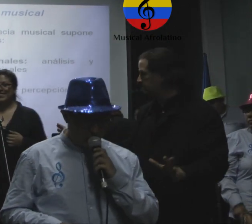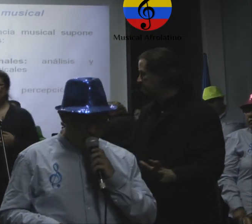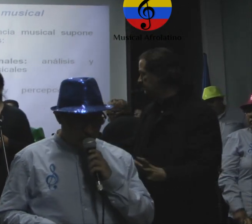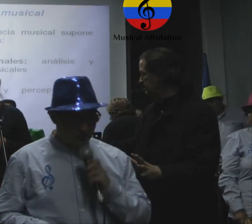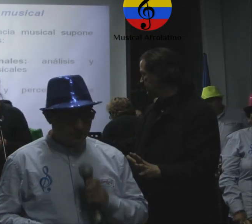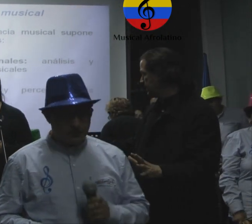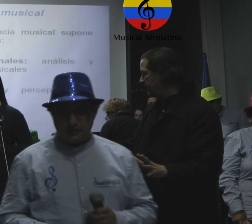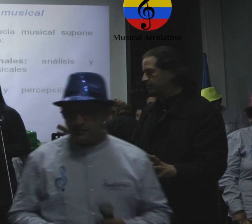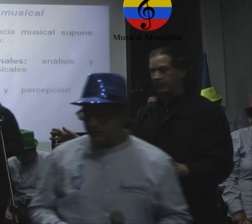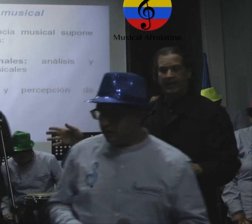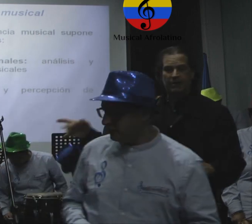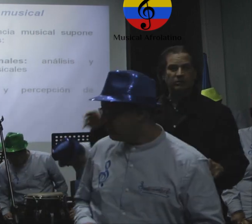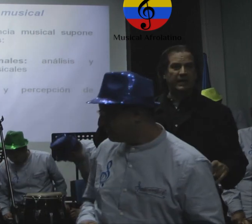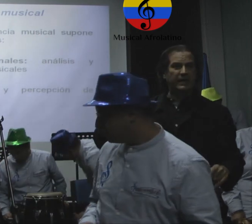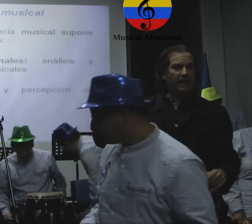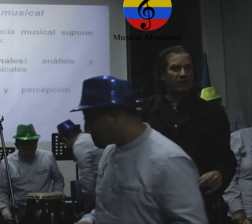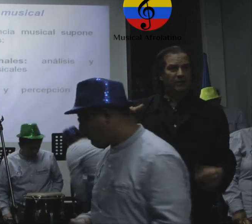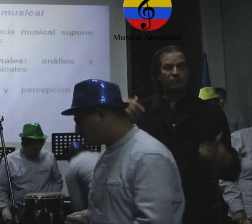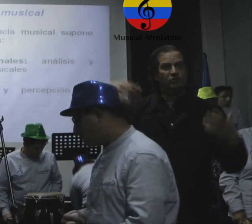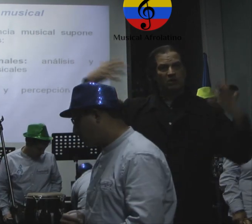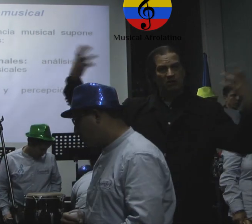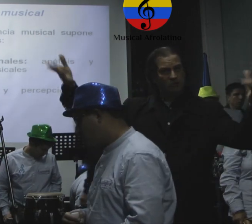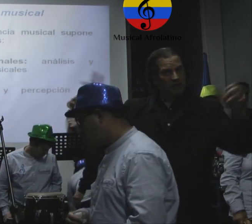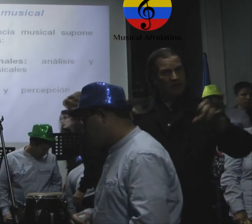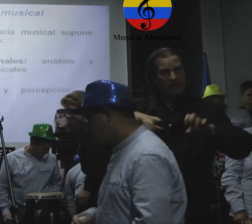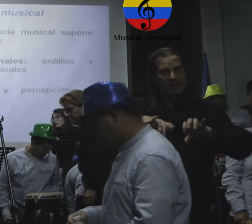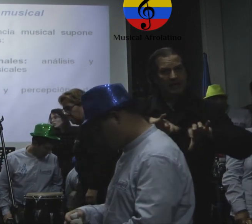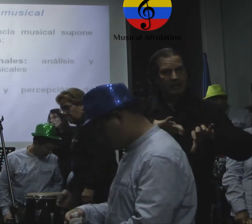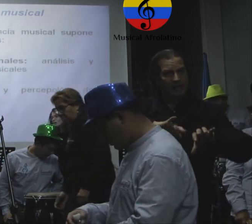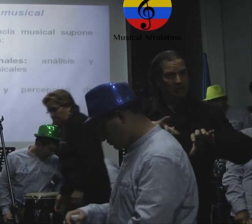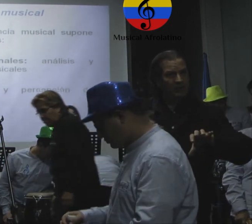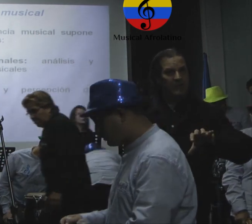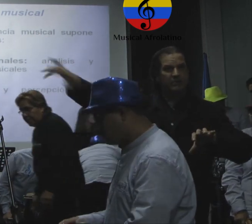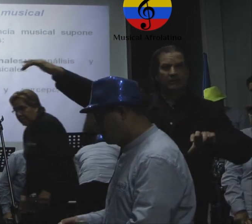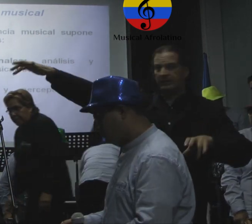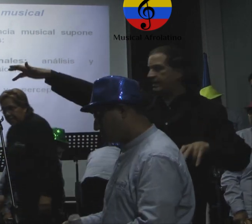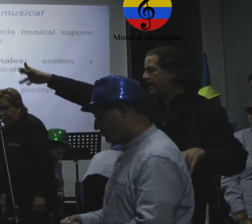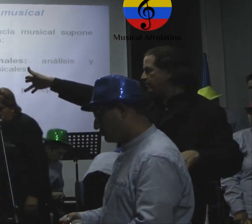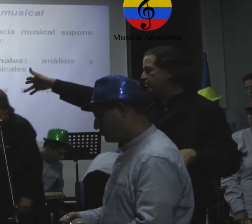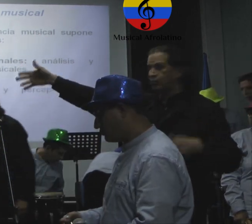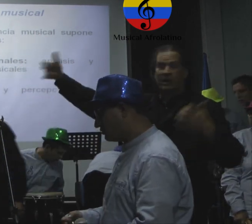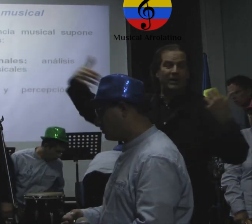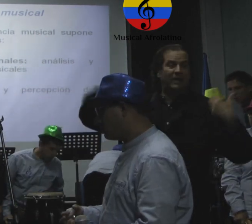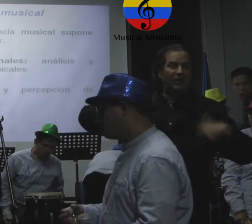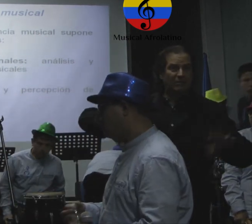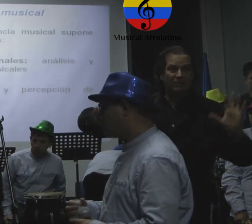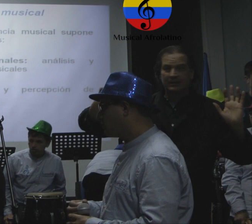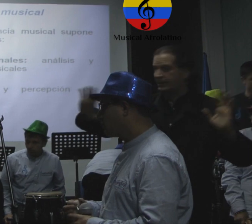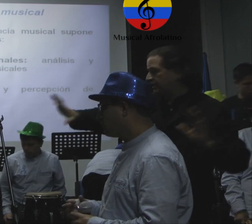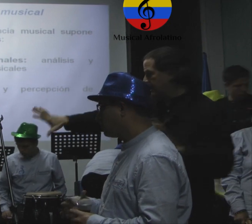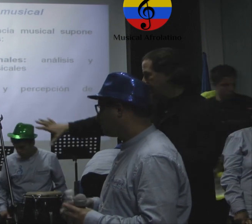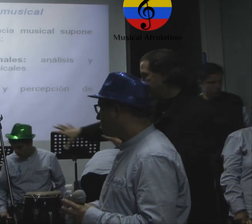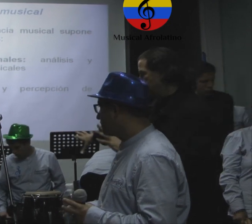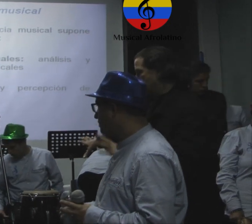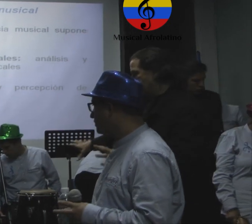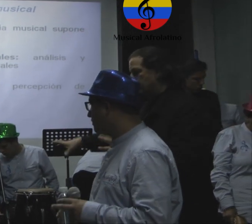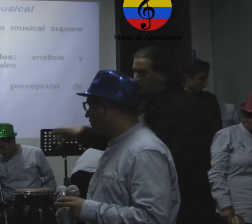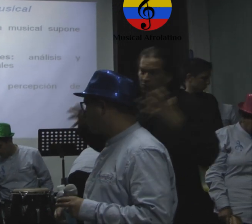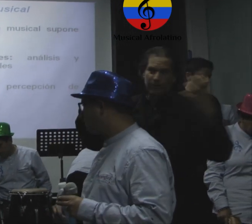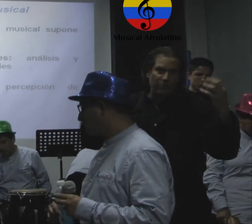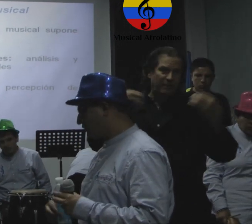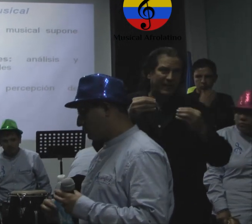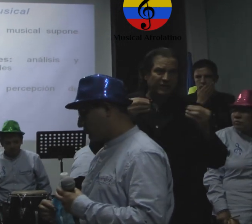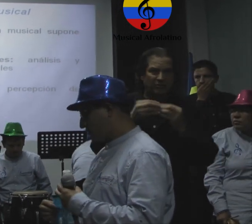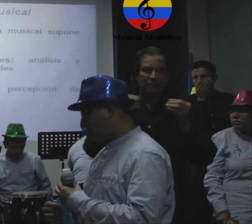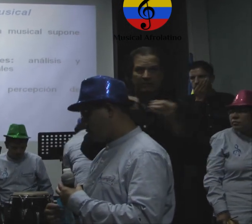Este grupo no era así. Esto era con teclado, de un chico que tocaba las melodías con el teclado, tocaba el bajo y la percusión.